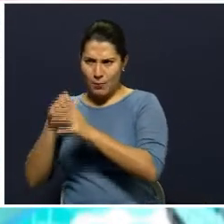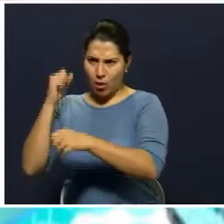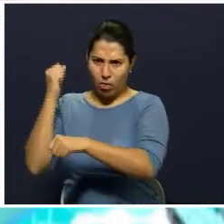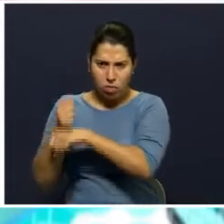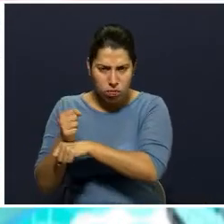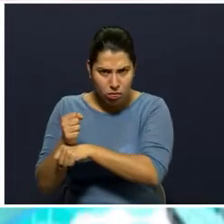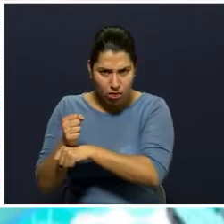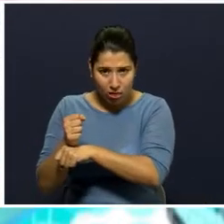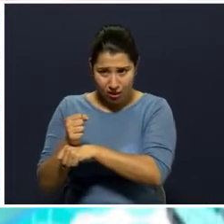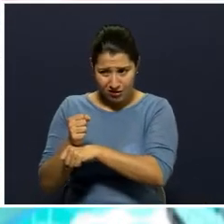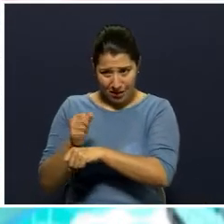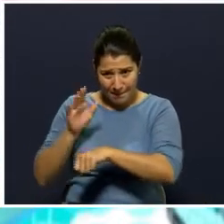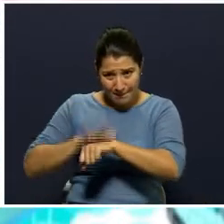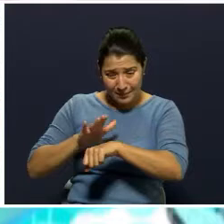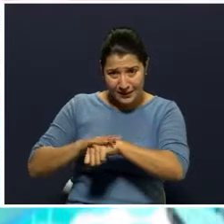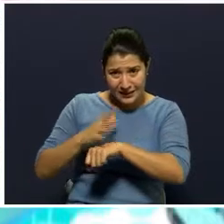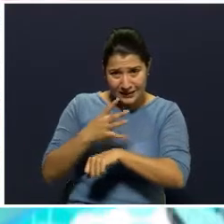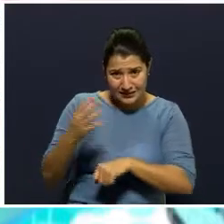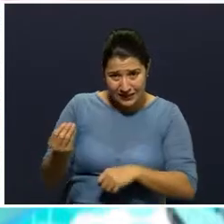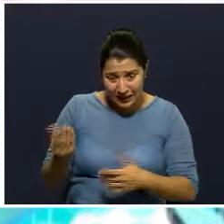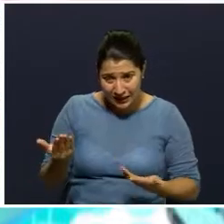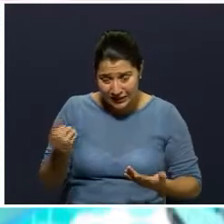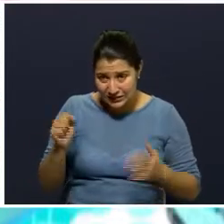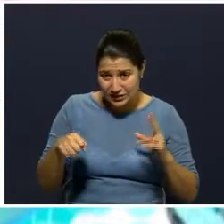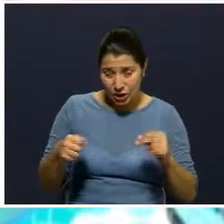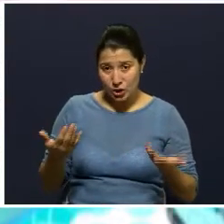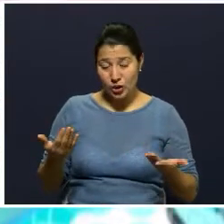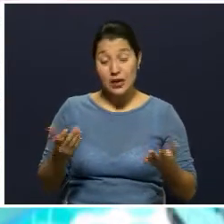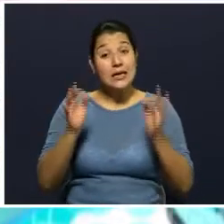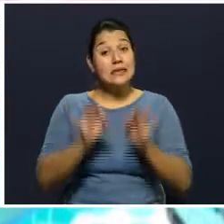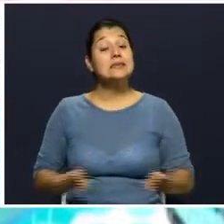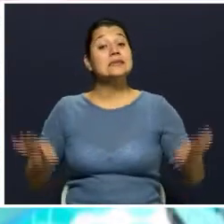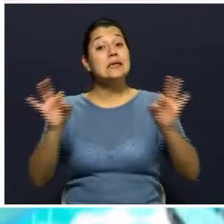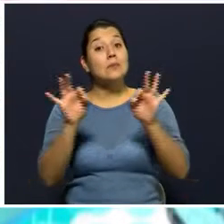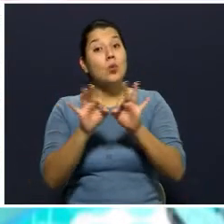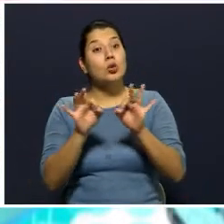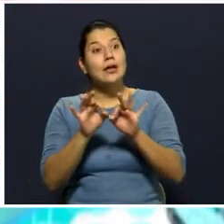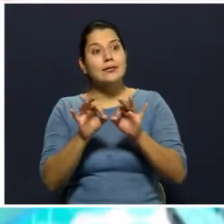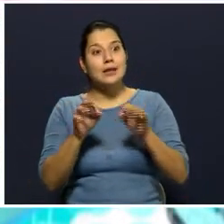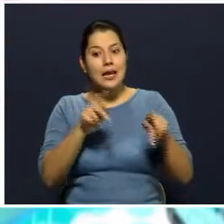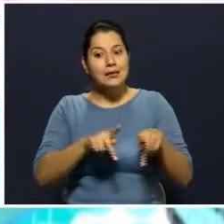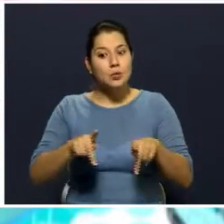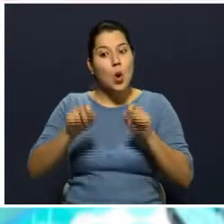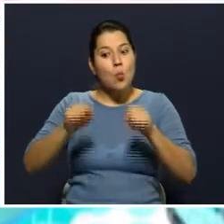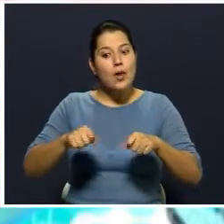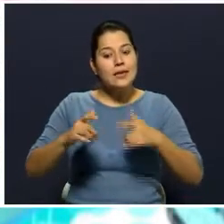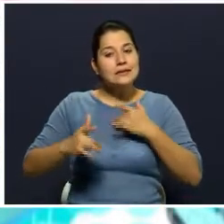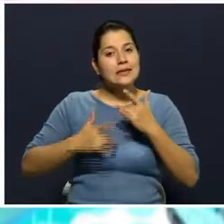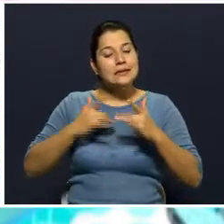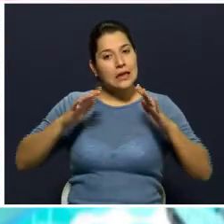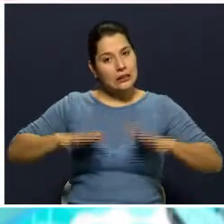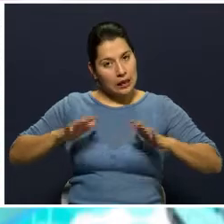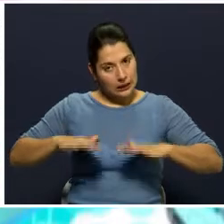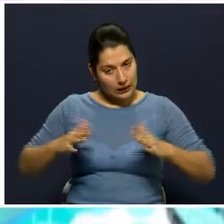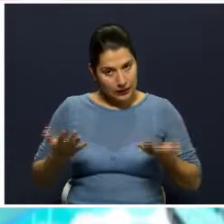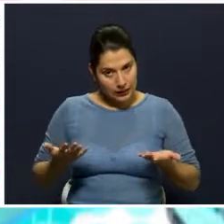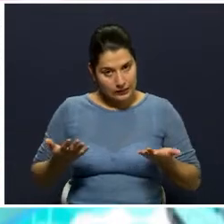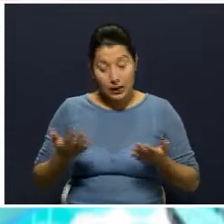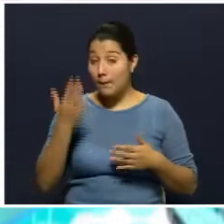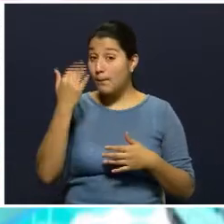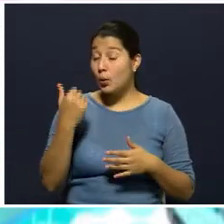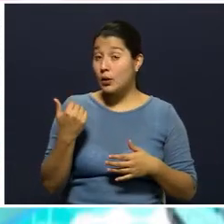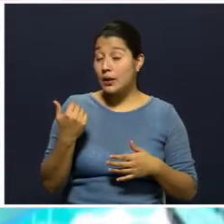institucional, es decir, en un centro penal. Así es, porque es importante llevar tranquilidad a la gente, porque